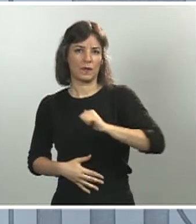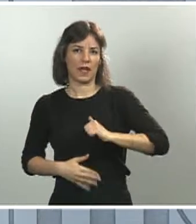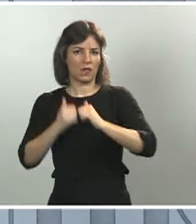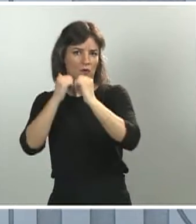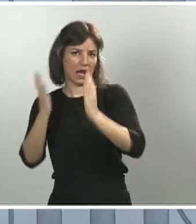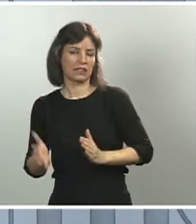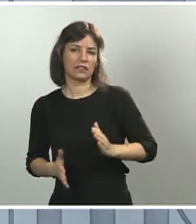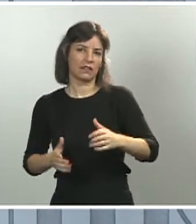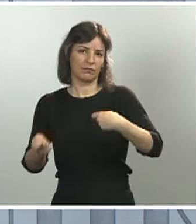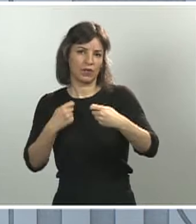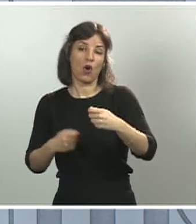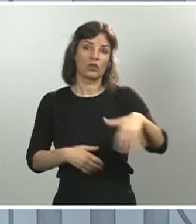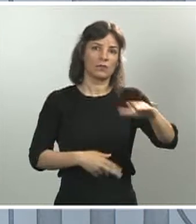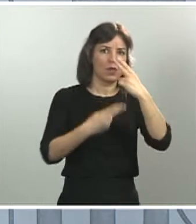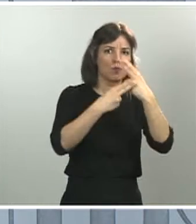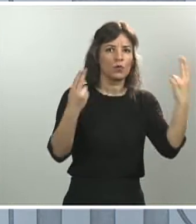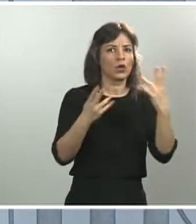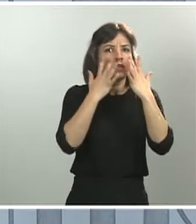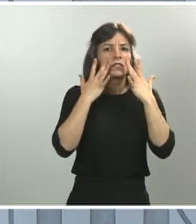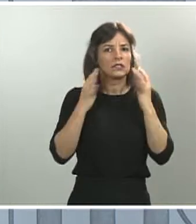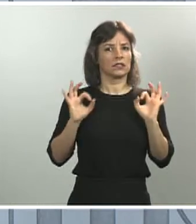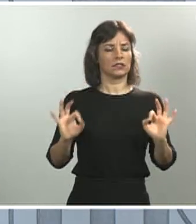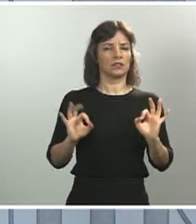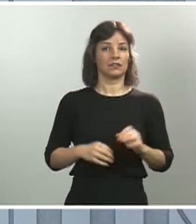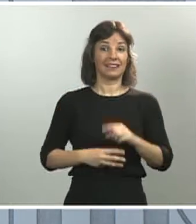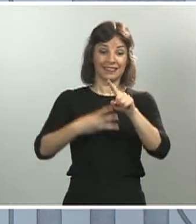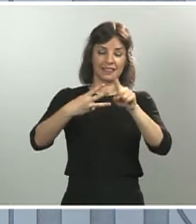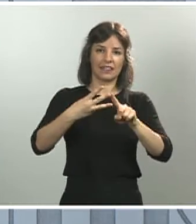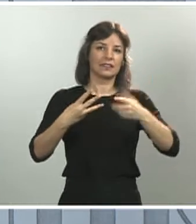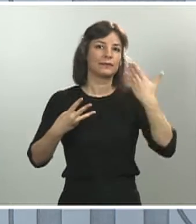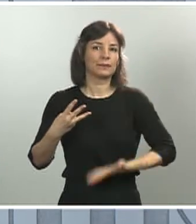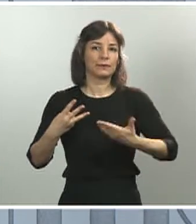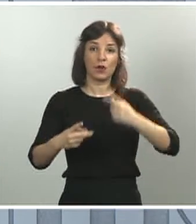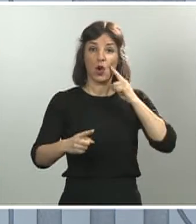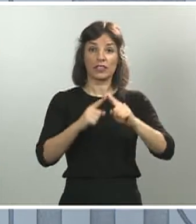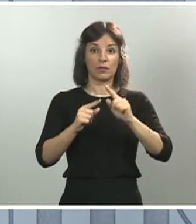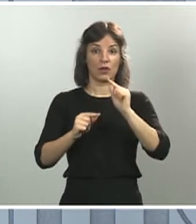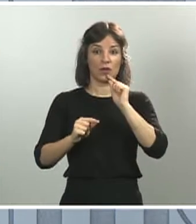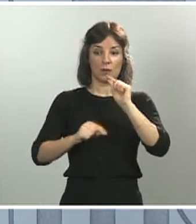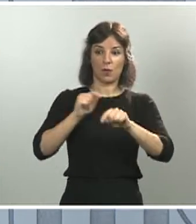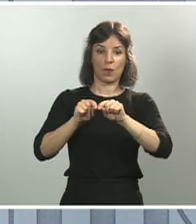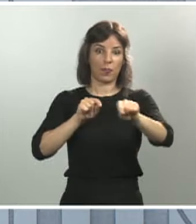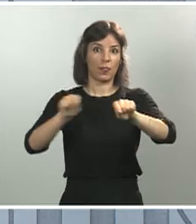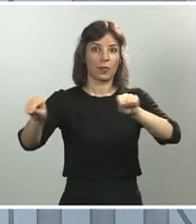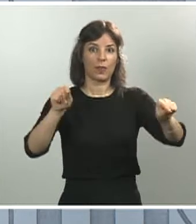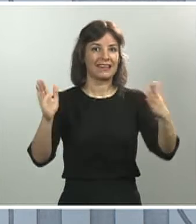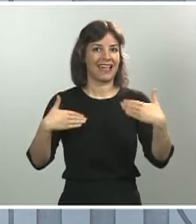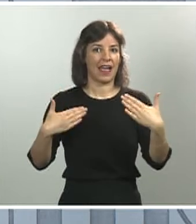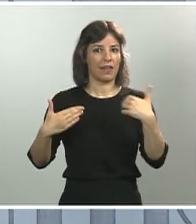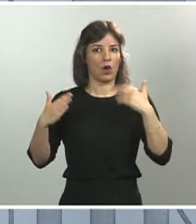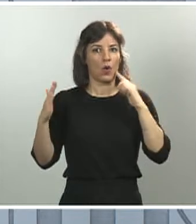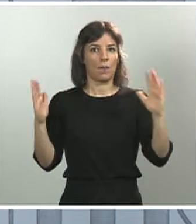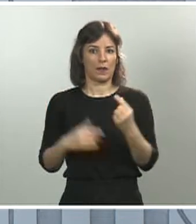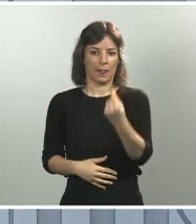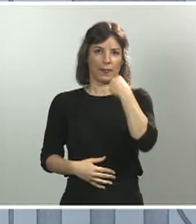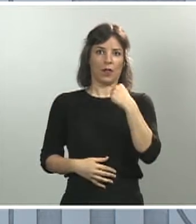tres prioridades, que son las fundamentales para disminuir el contagio, para evitar contagiarnos y contagiar a otras personas, se añade una recomendación,